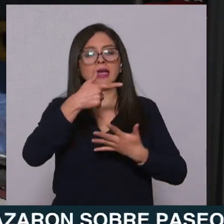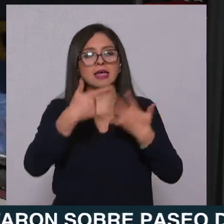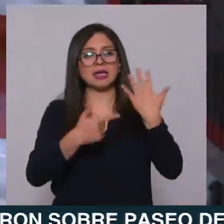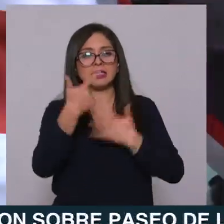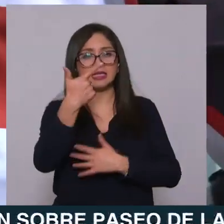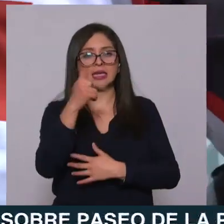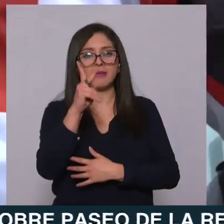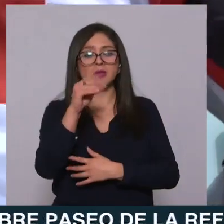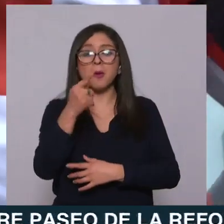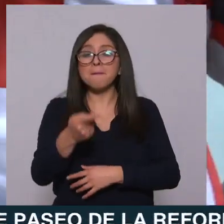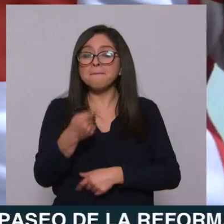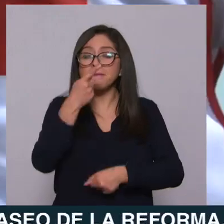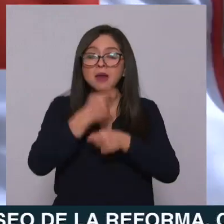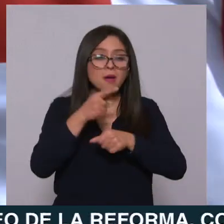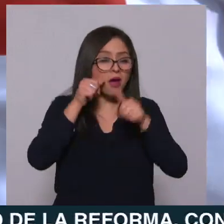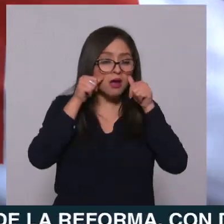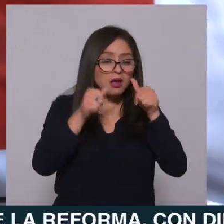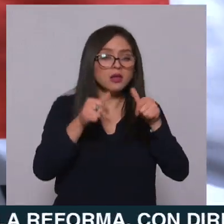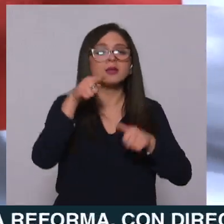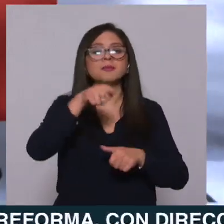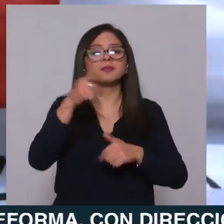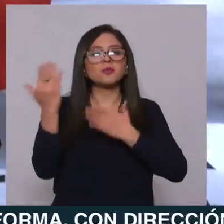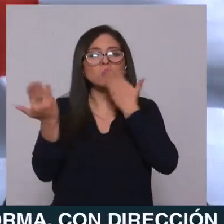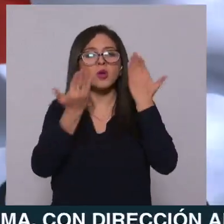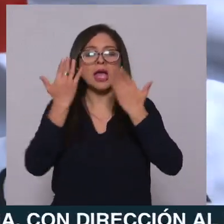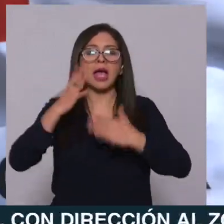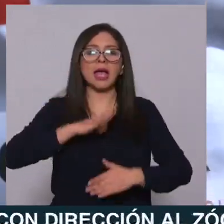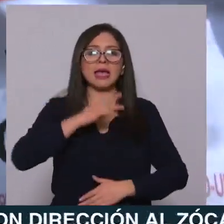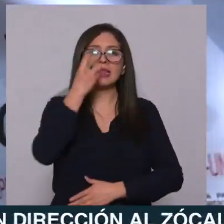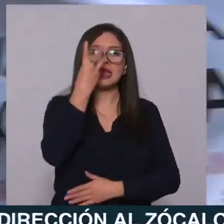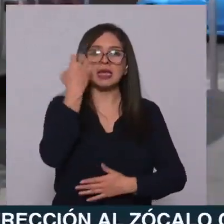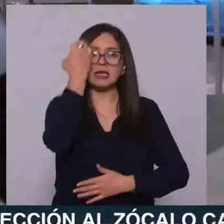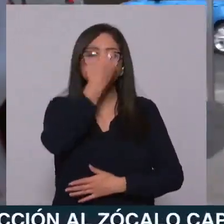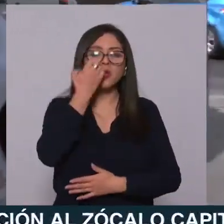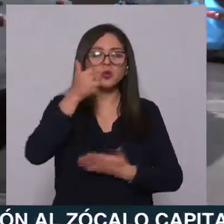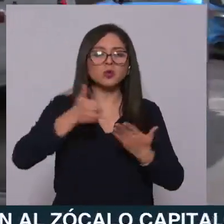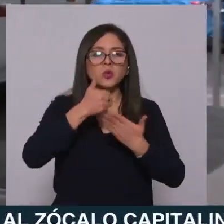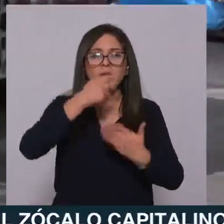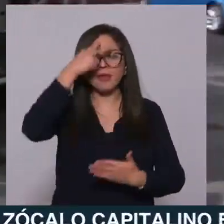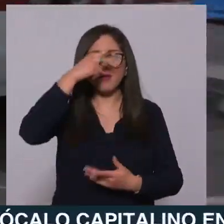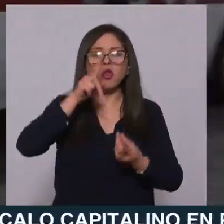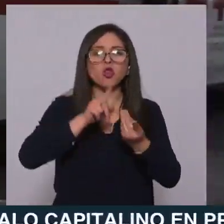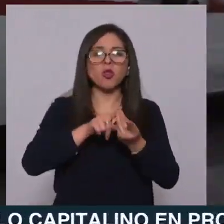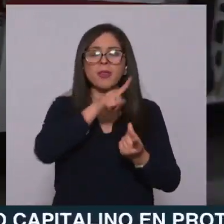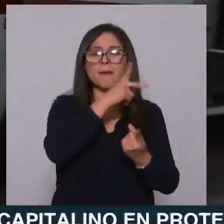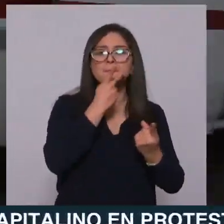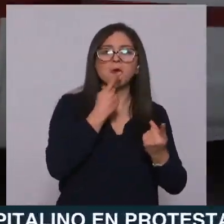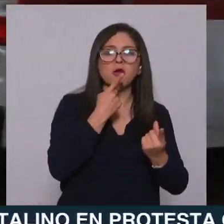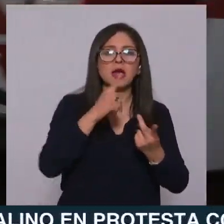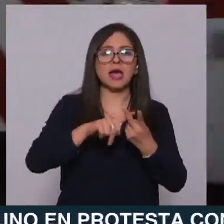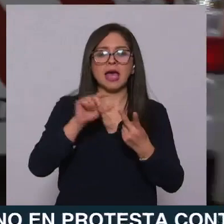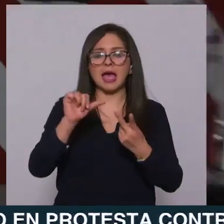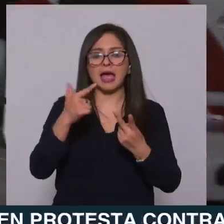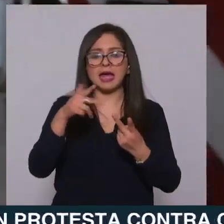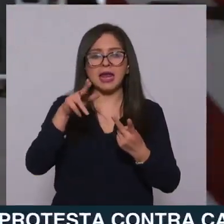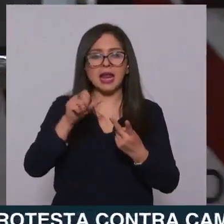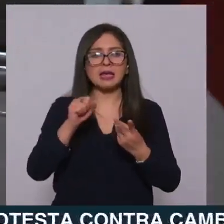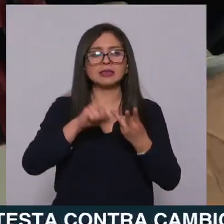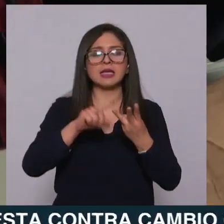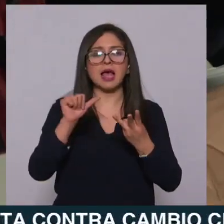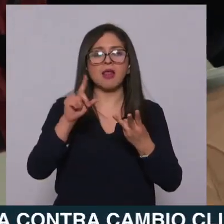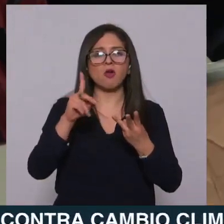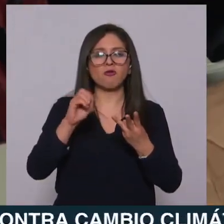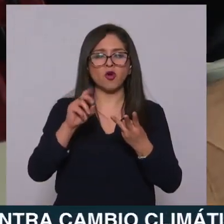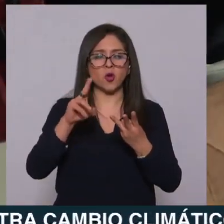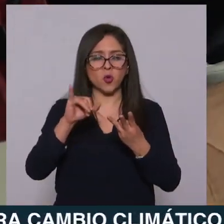humanidad. La carrera se imparte en 3 planteles de la Ciudad de México, ubicados en Polanco, Las Águilas y Adolfo Ruiz